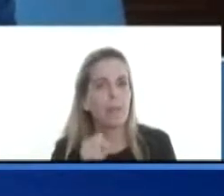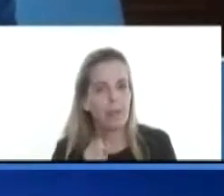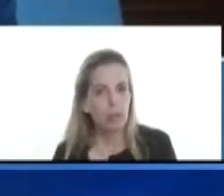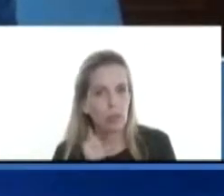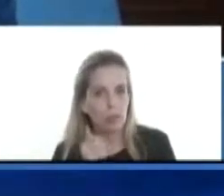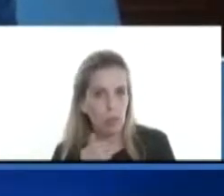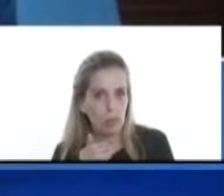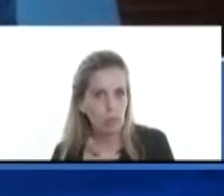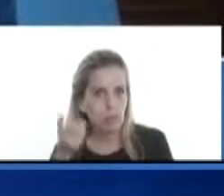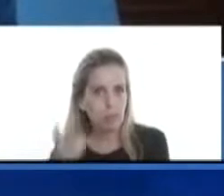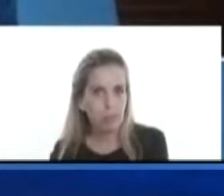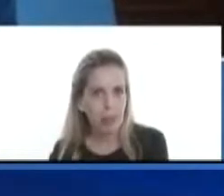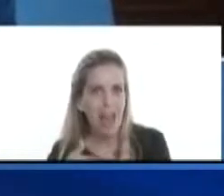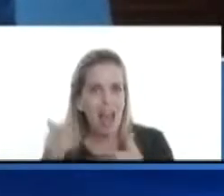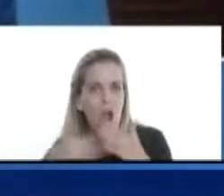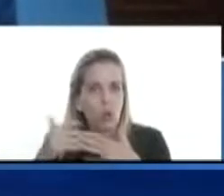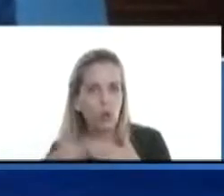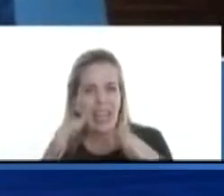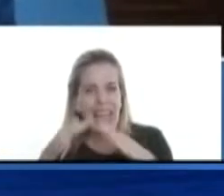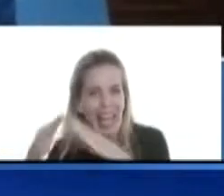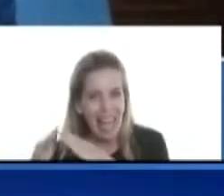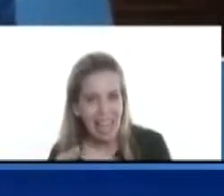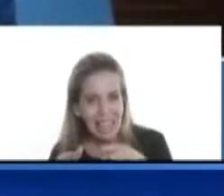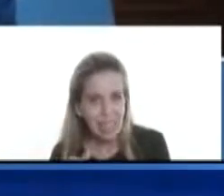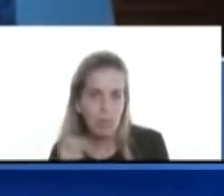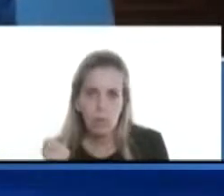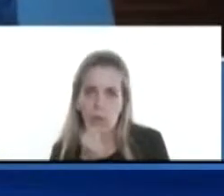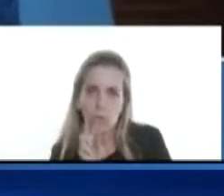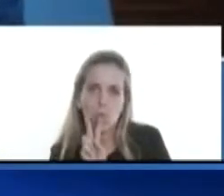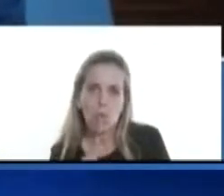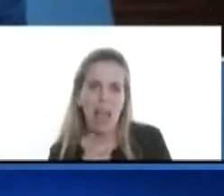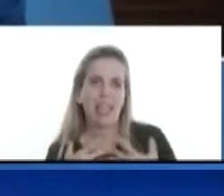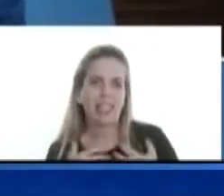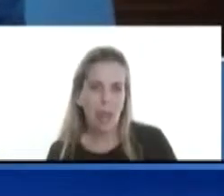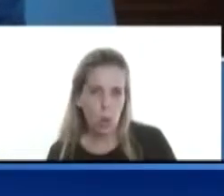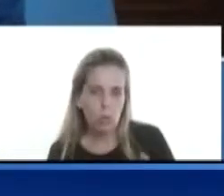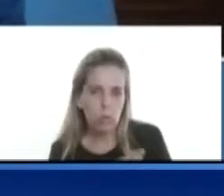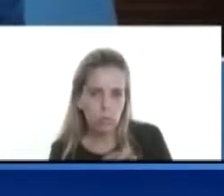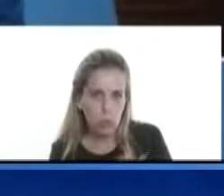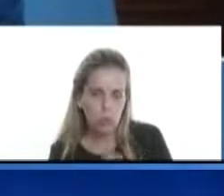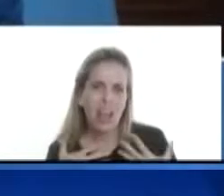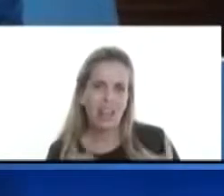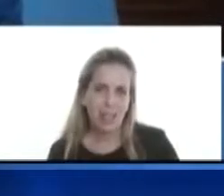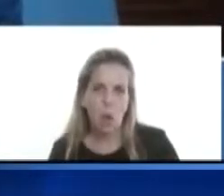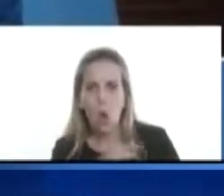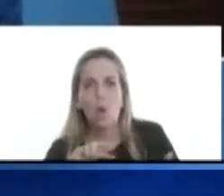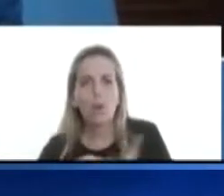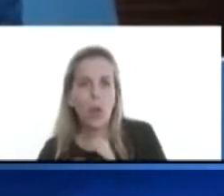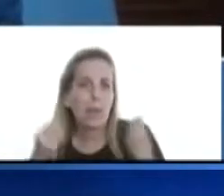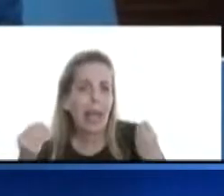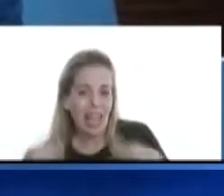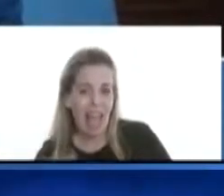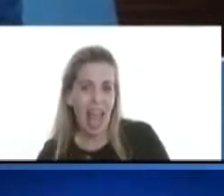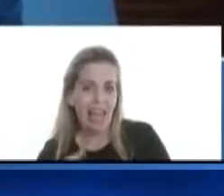va a servir para resolver también, además de la salud, otro de los problemas que los argentinos tenemos, que es la falta de